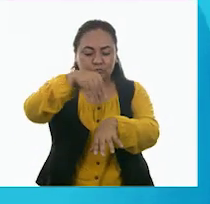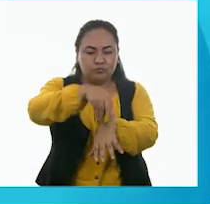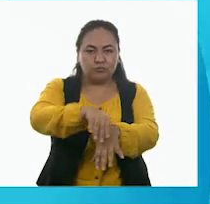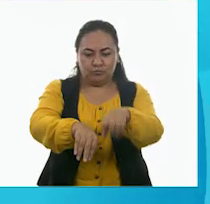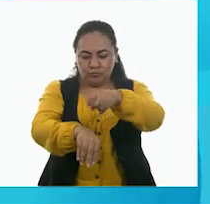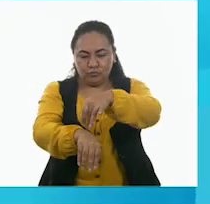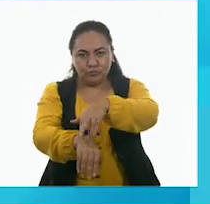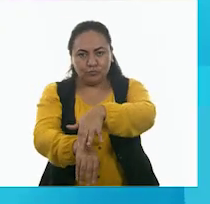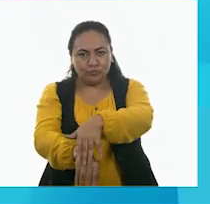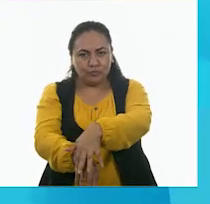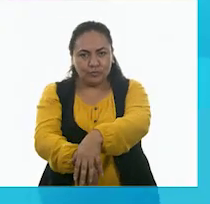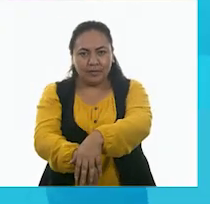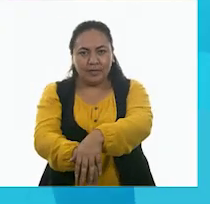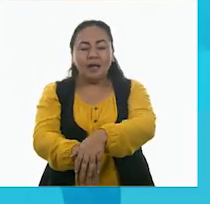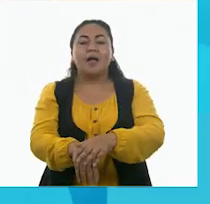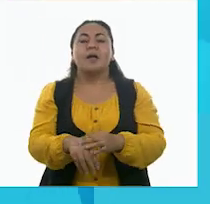agua.